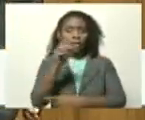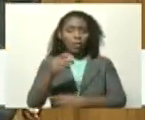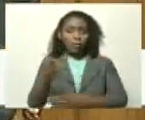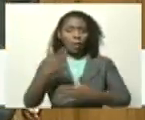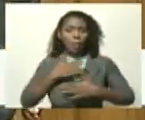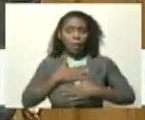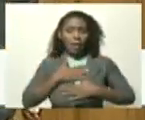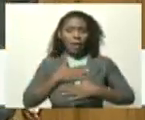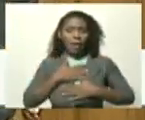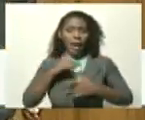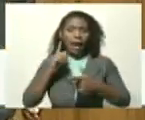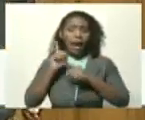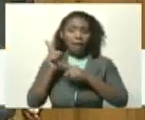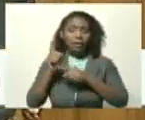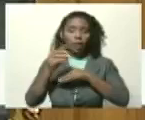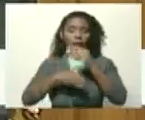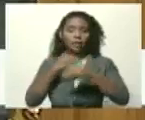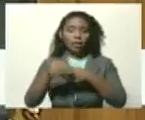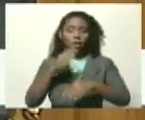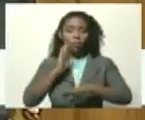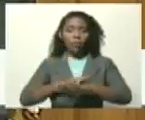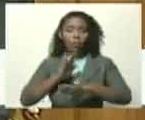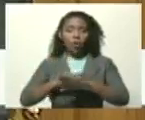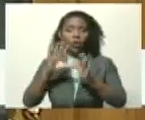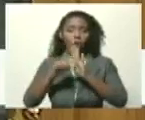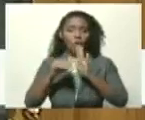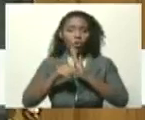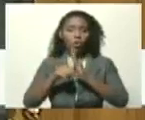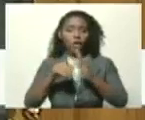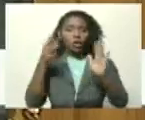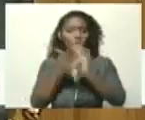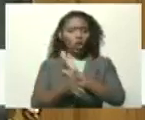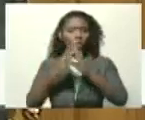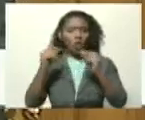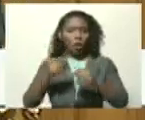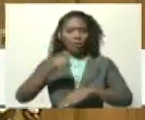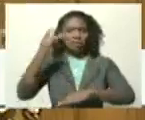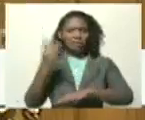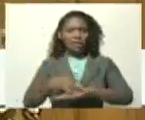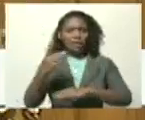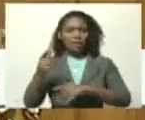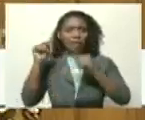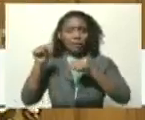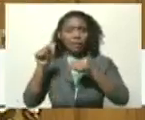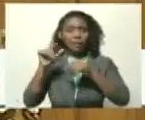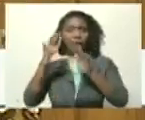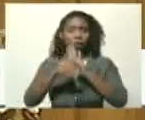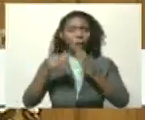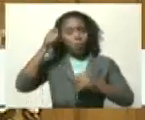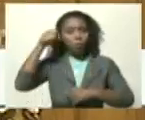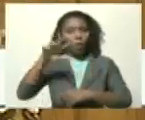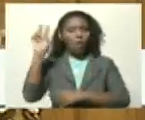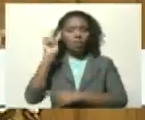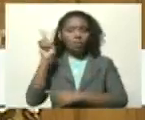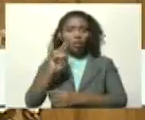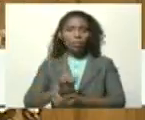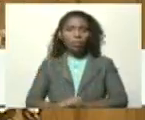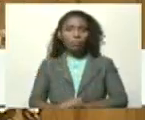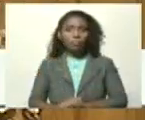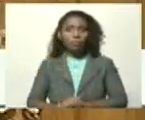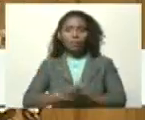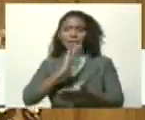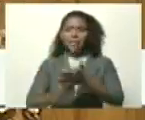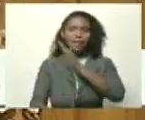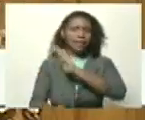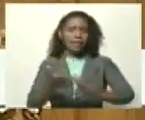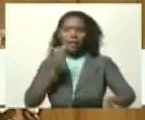para mí, está cometiendo el delito de robo y sobre todo, y más grave aún, de robo al pueblo de Venezuela. Ya está